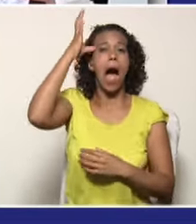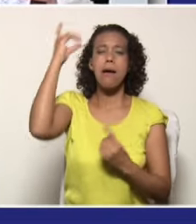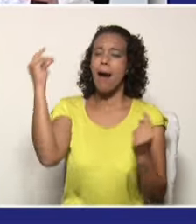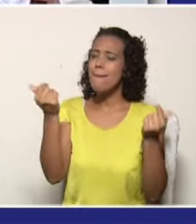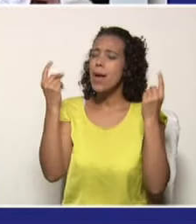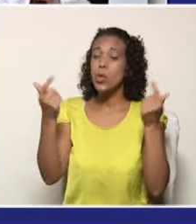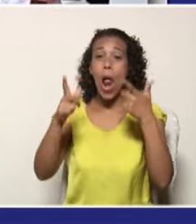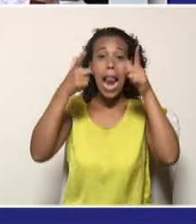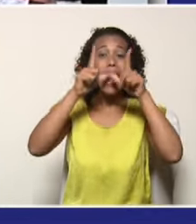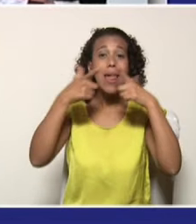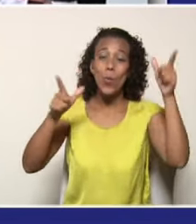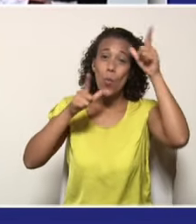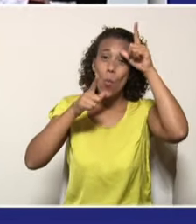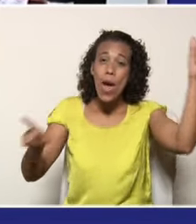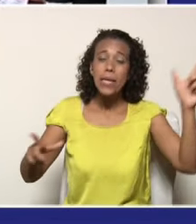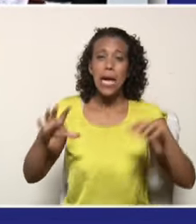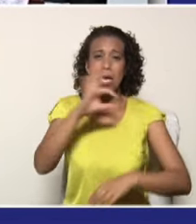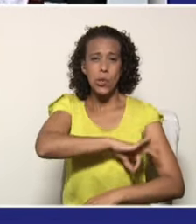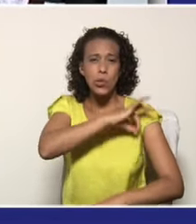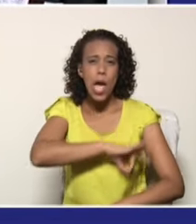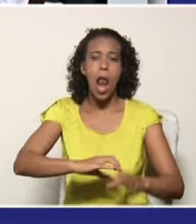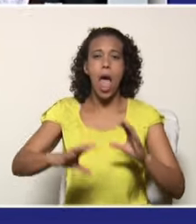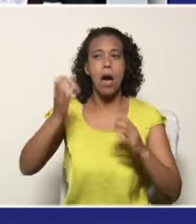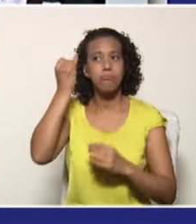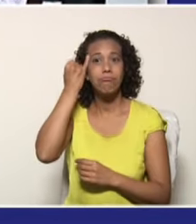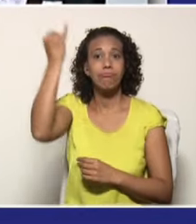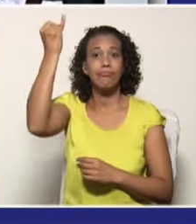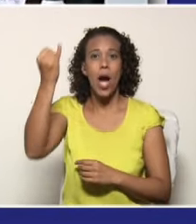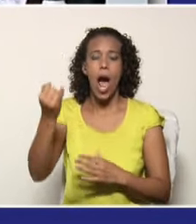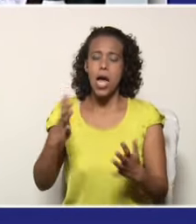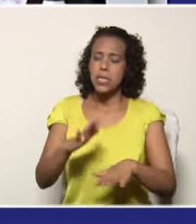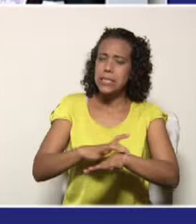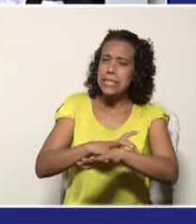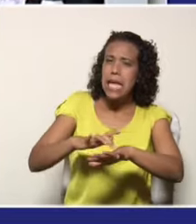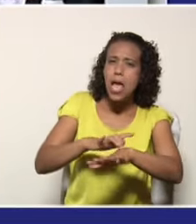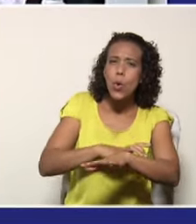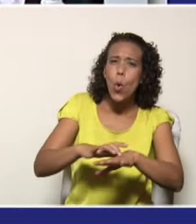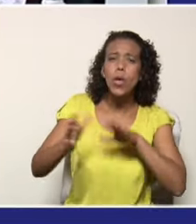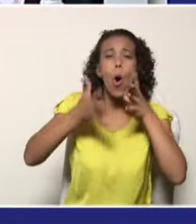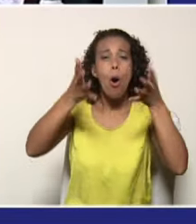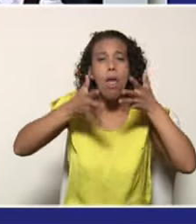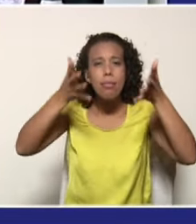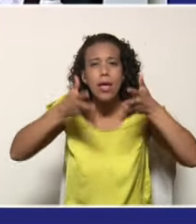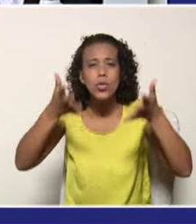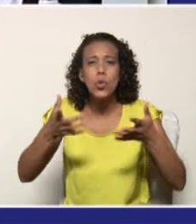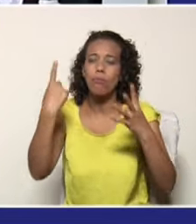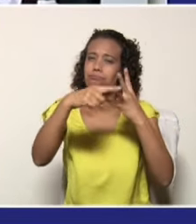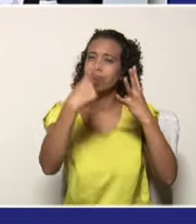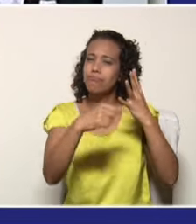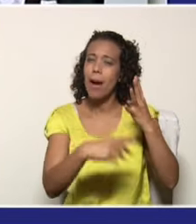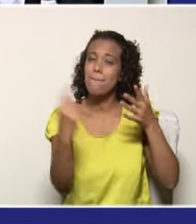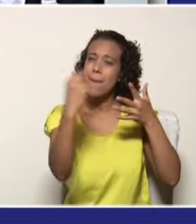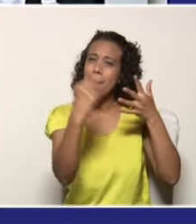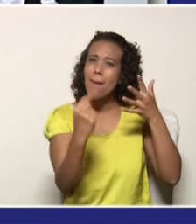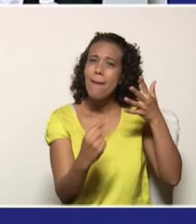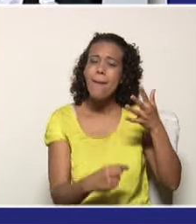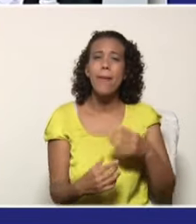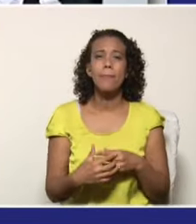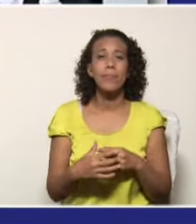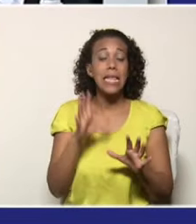potencialidades lingüísticas, sociales, cognitivas, sensoriales, de orientación y movilidad, entre otros,